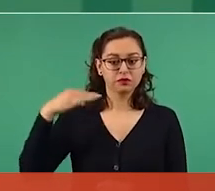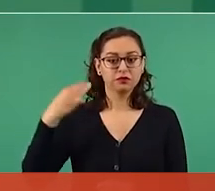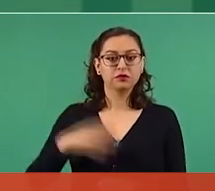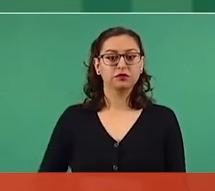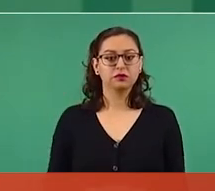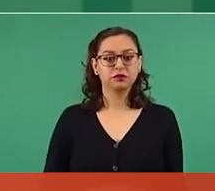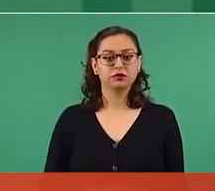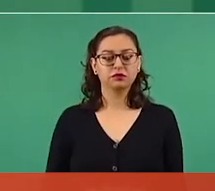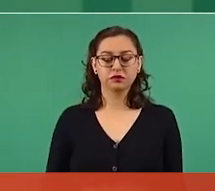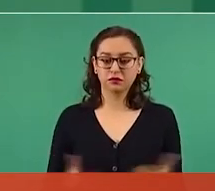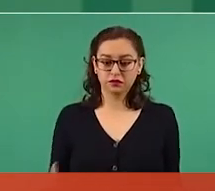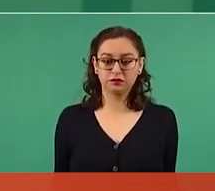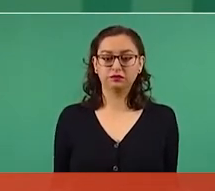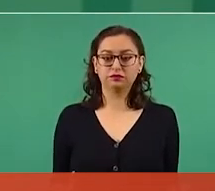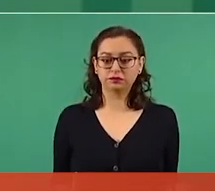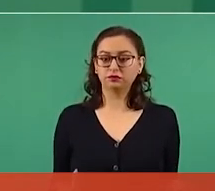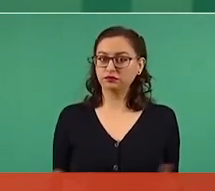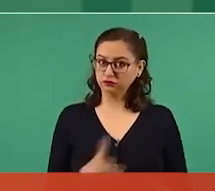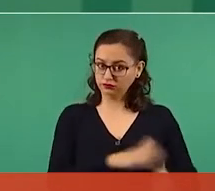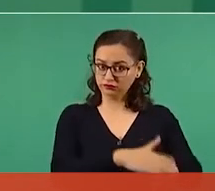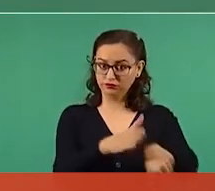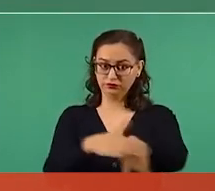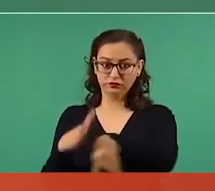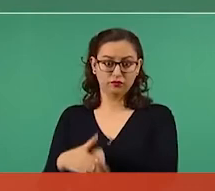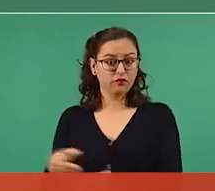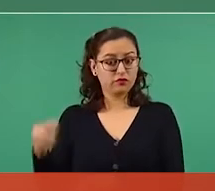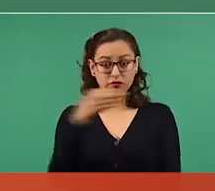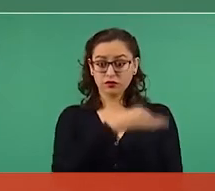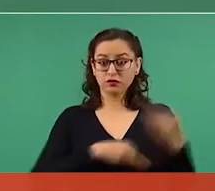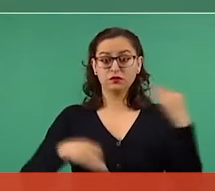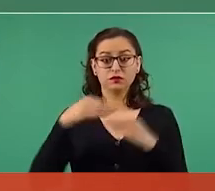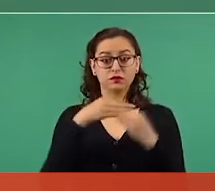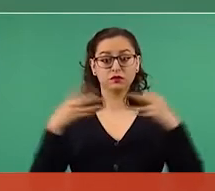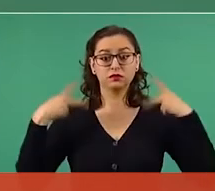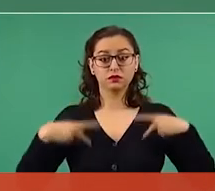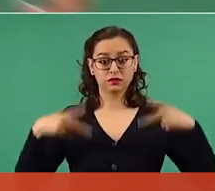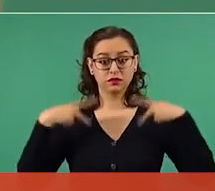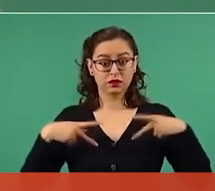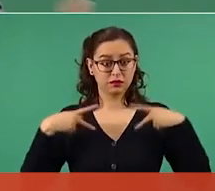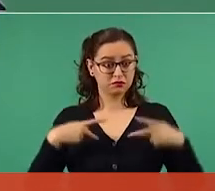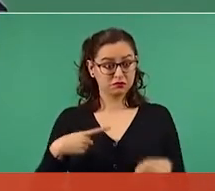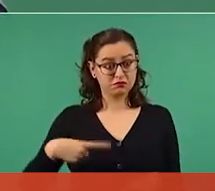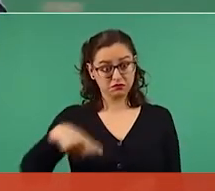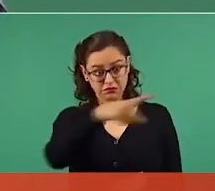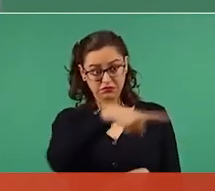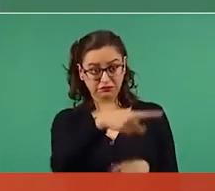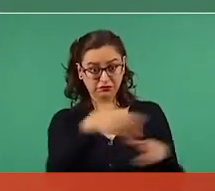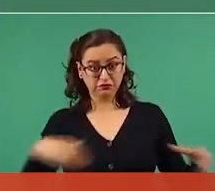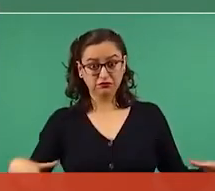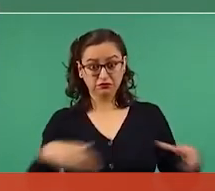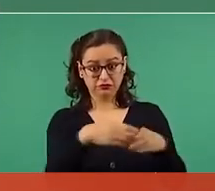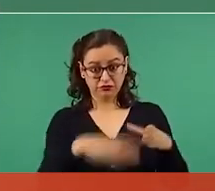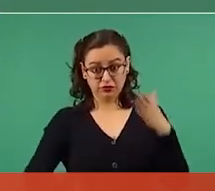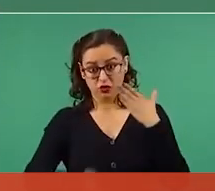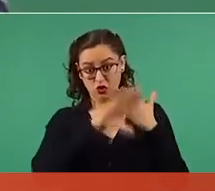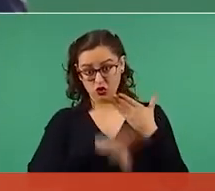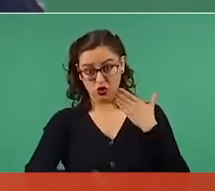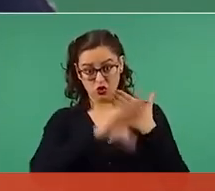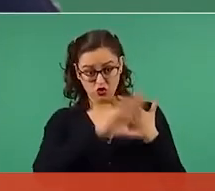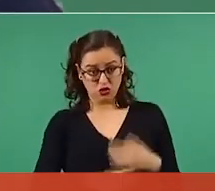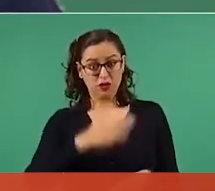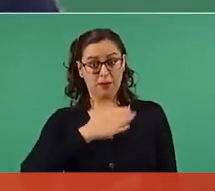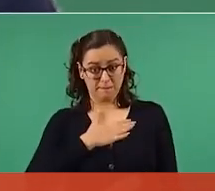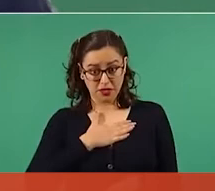desde ahora convoco a mis adversarios, que así como se agruparon en la pasada